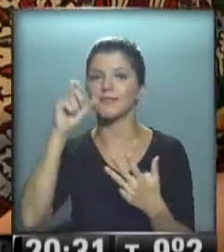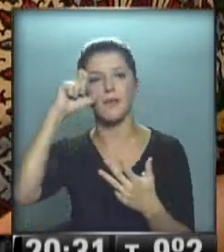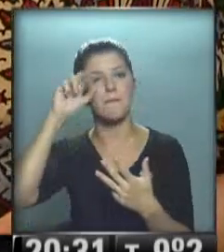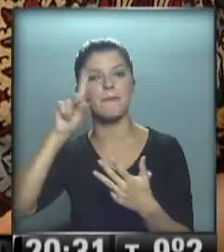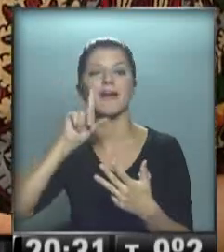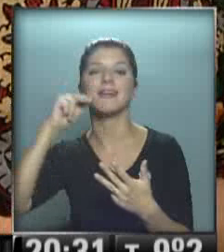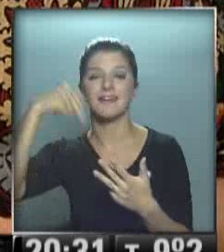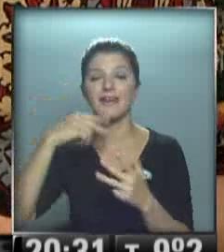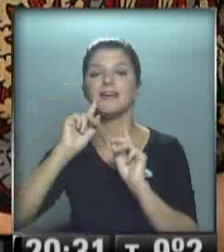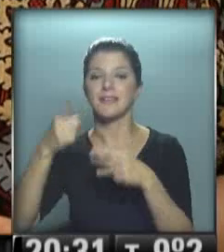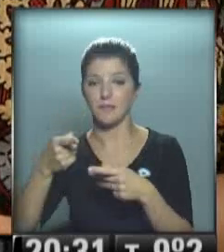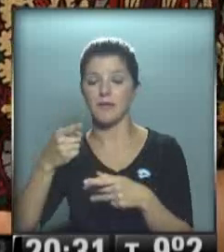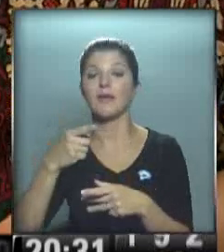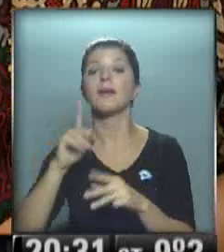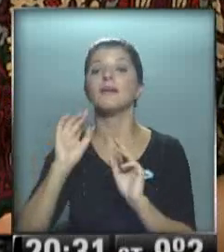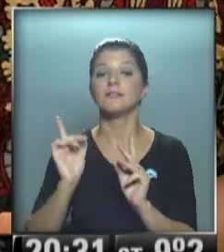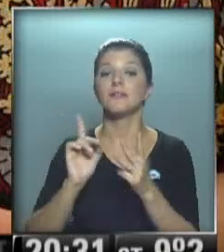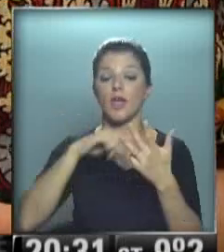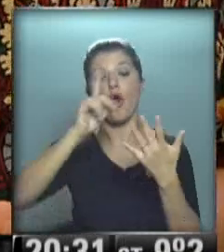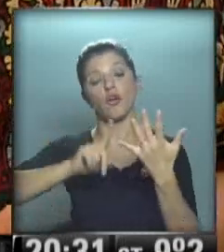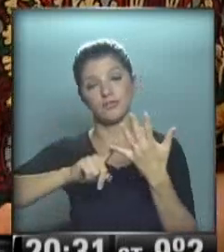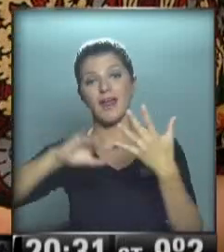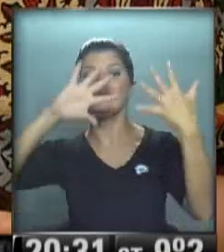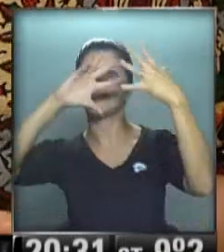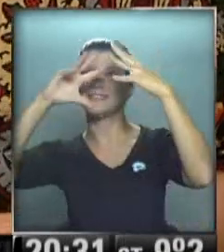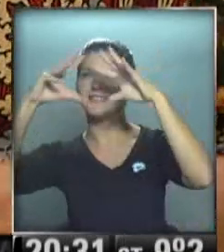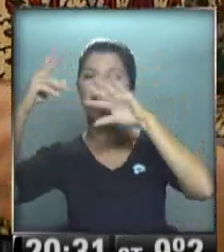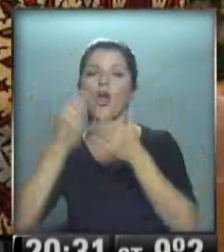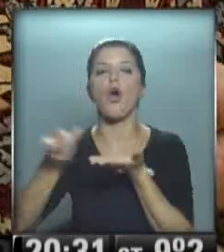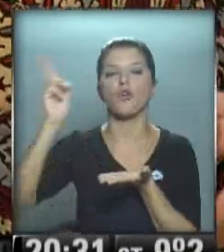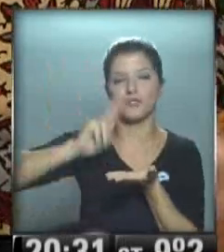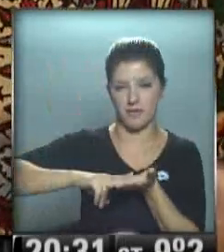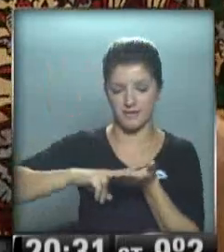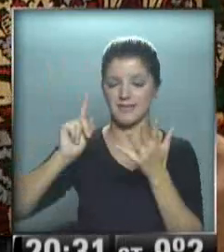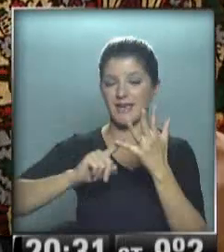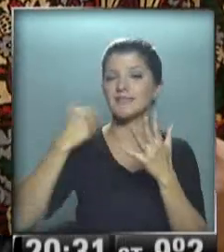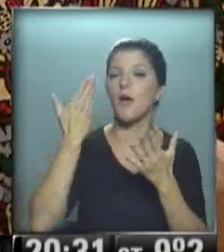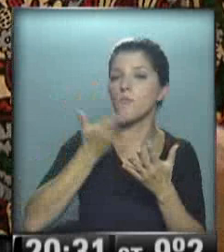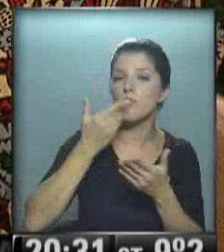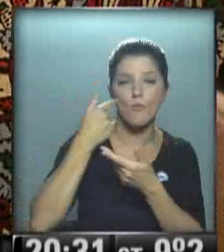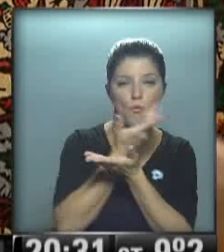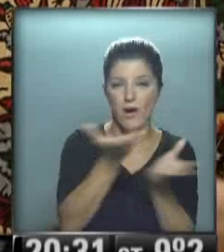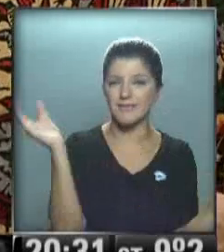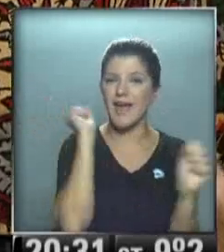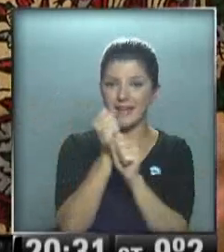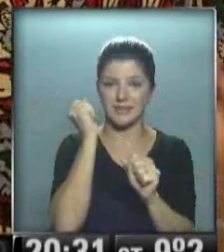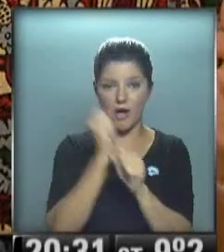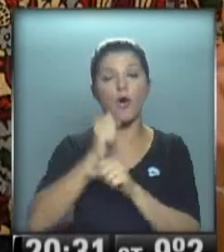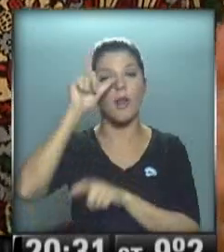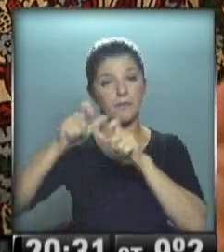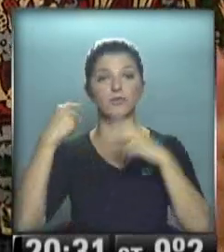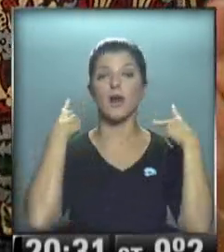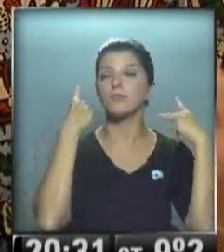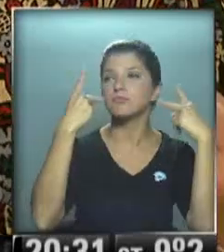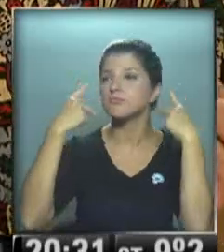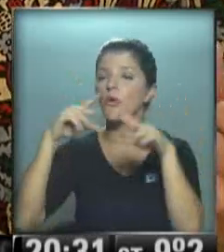y también por el bafici también se estrena el cielo otra vez una película que muestra el gran trabajo de Los conservacionistas que